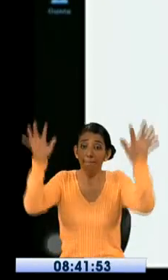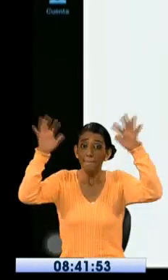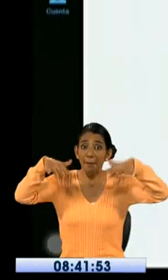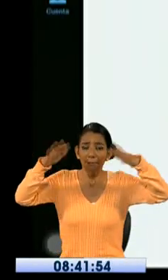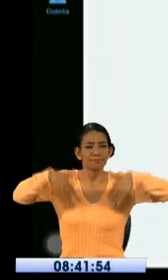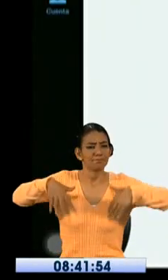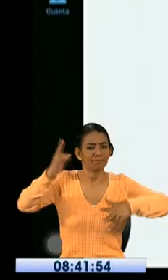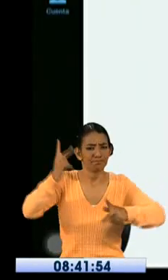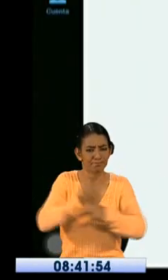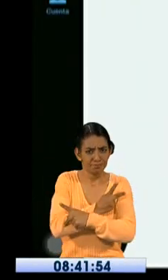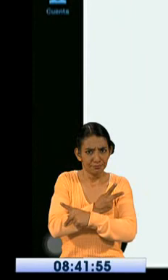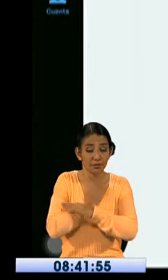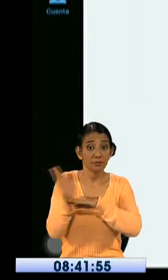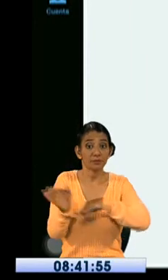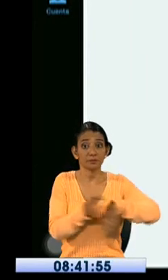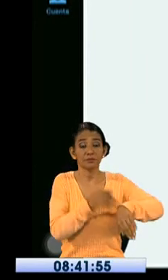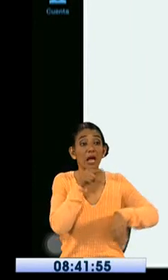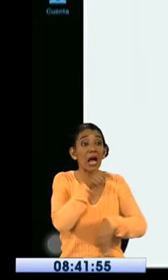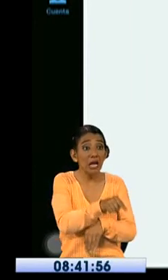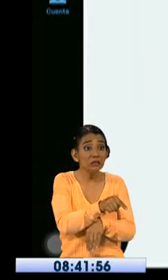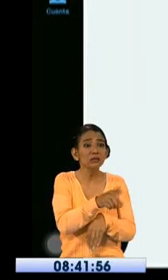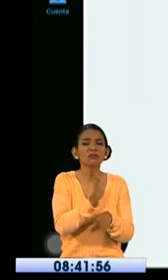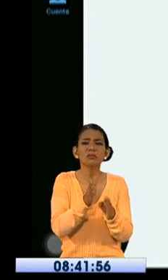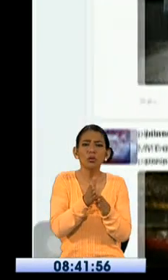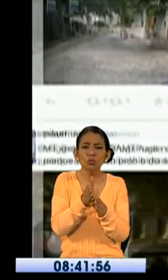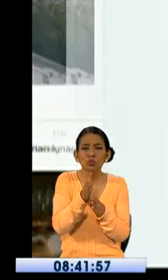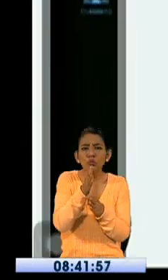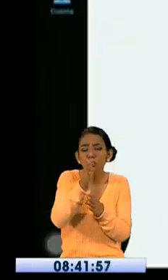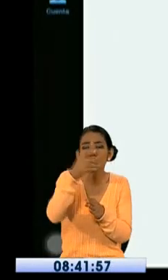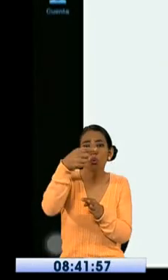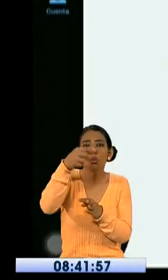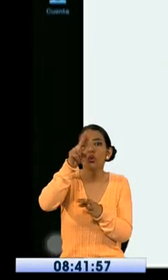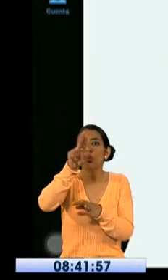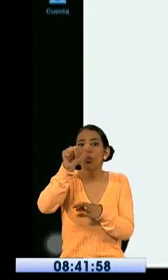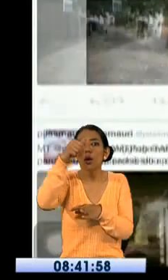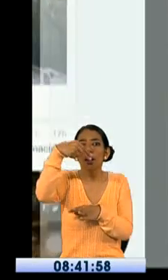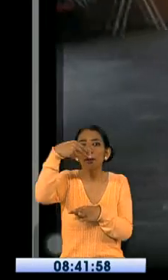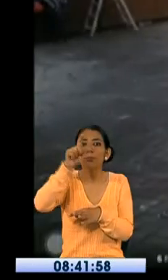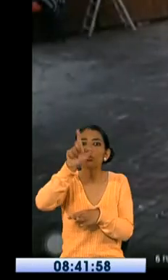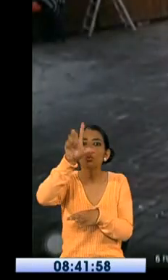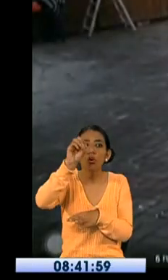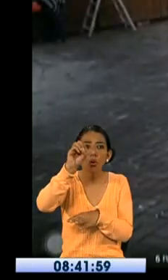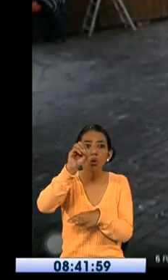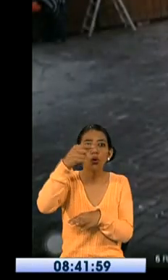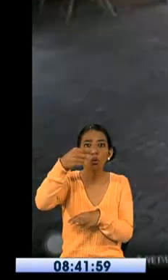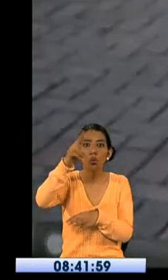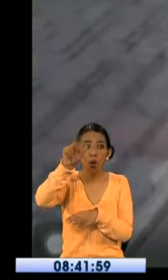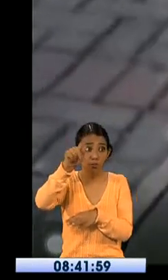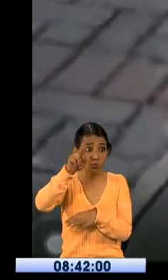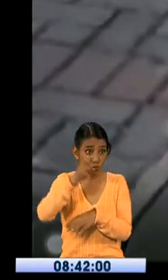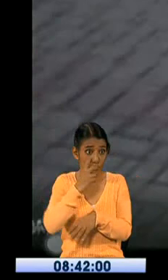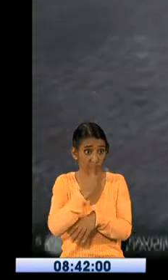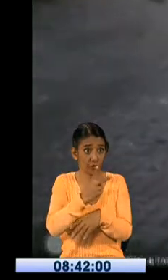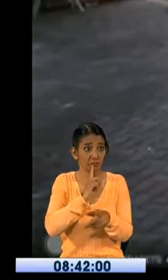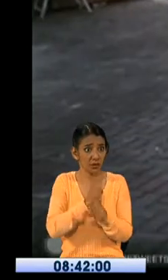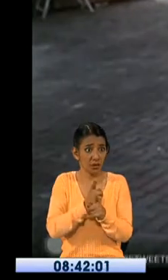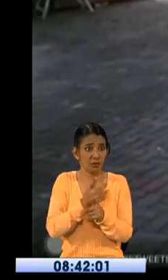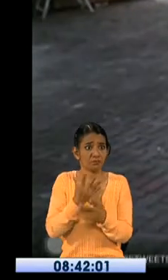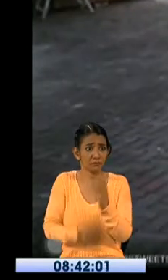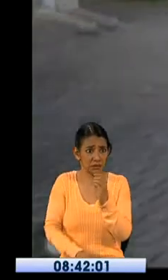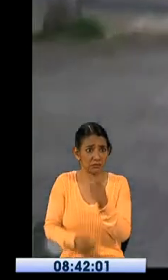tenemos. Acá, así luce, poco más arriba, Guápulo nos indican. Miren ustedes, miren las fallas por